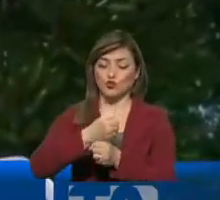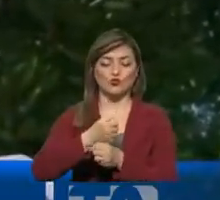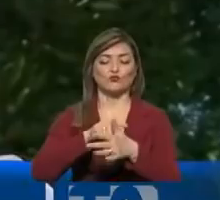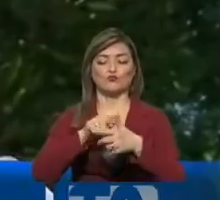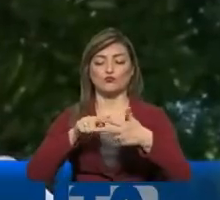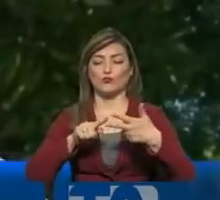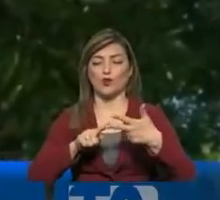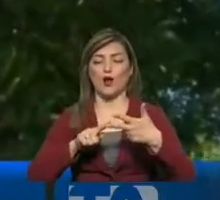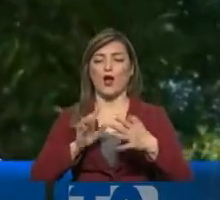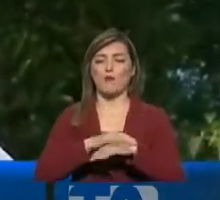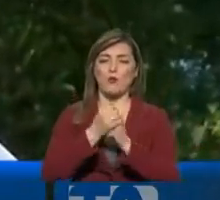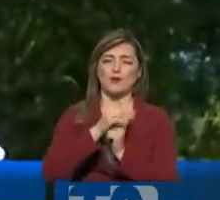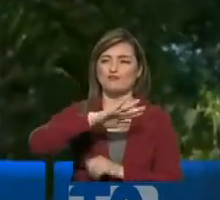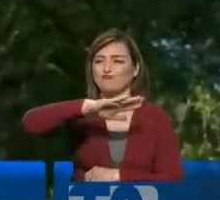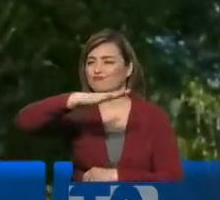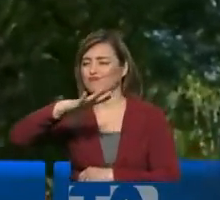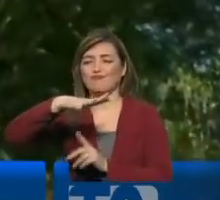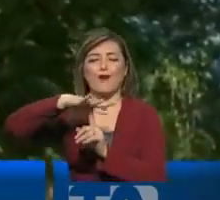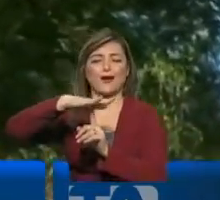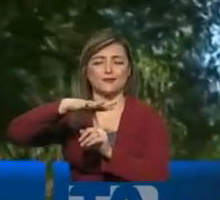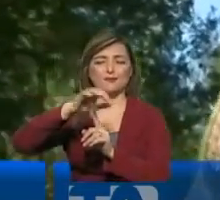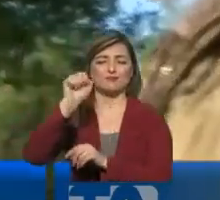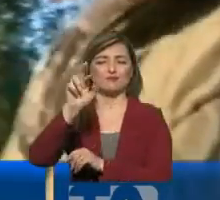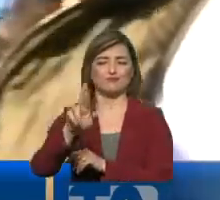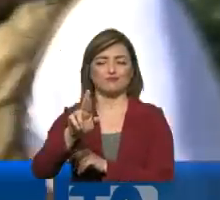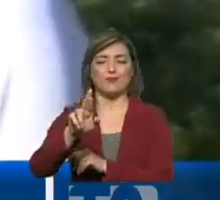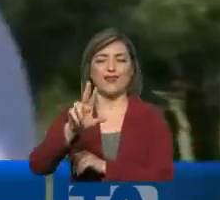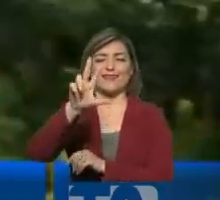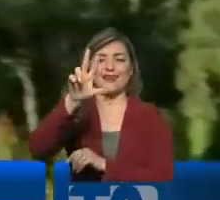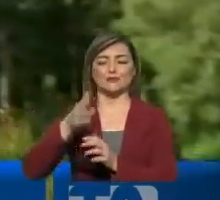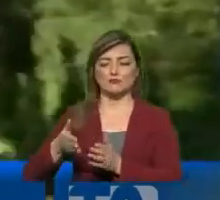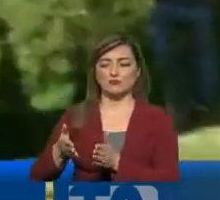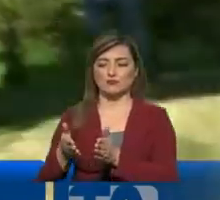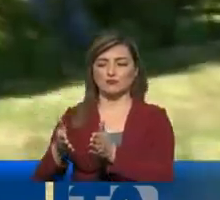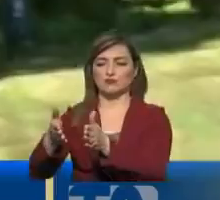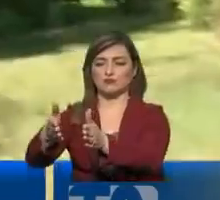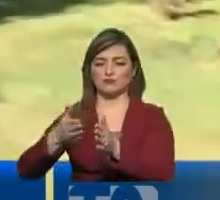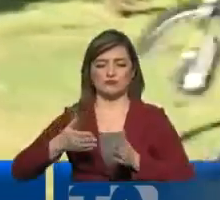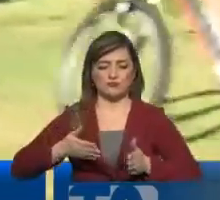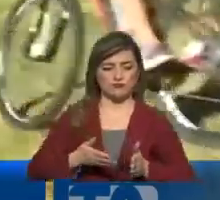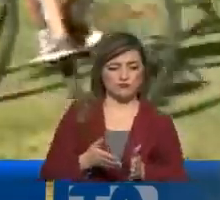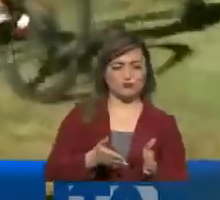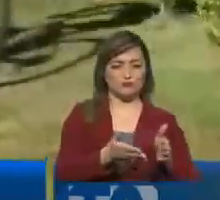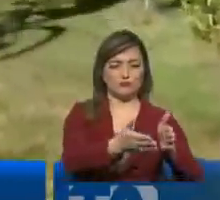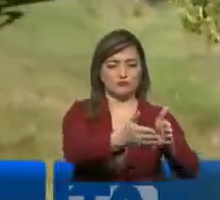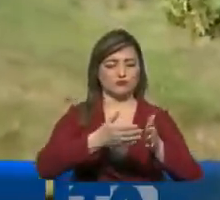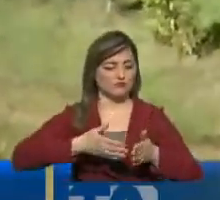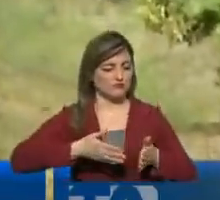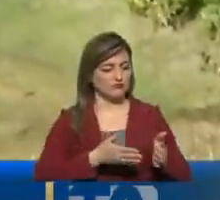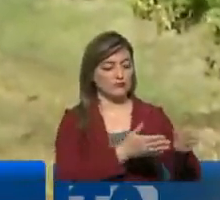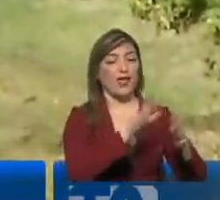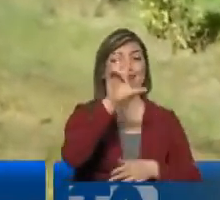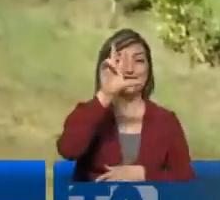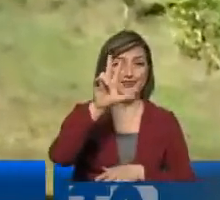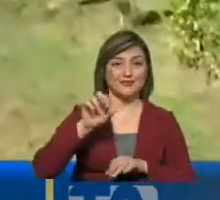y aprovechando el paisaje, en el Parque Metropolitano del Sur se habilitaron estas tres nuevas rutas que para que podamos nosotros recorrer